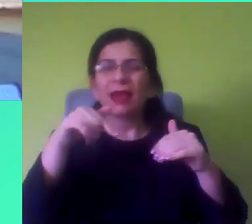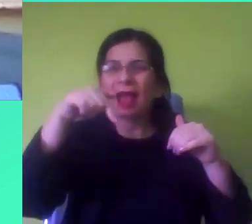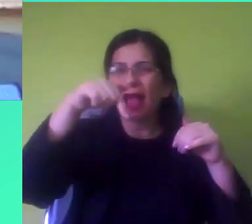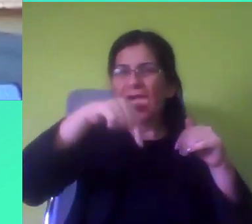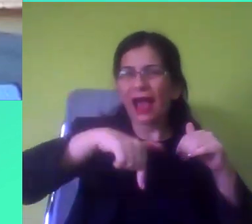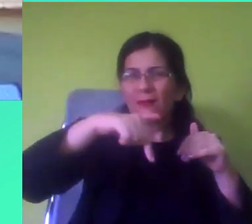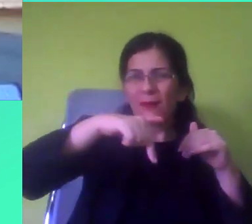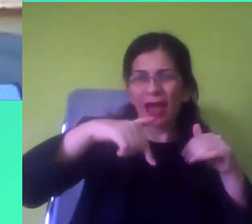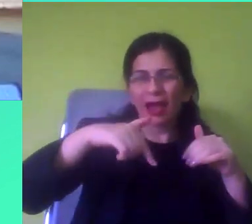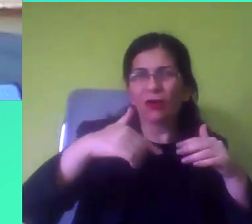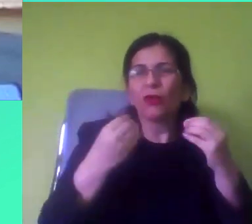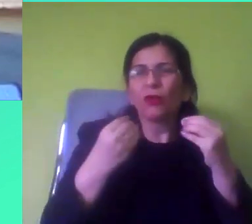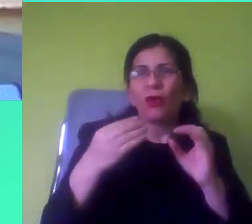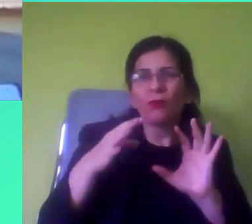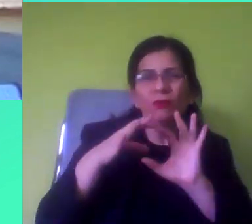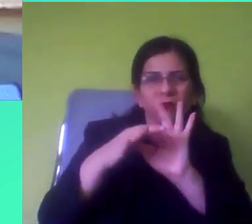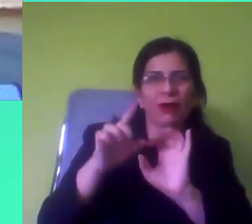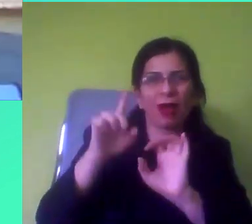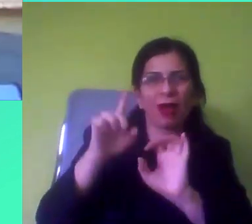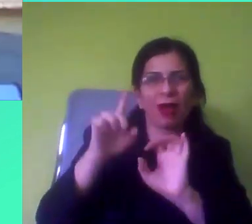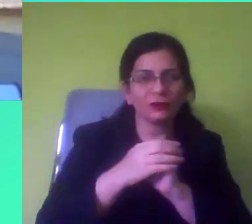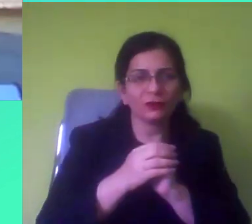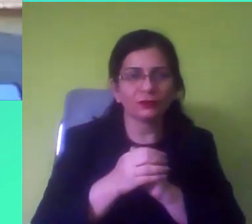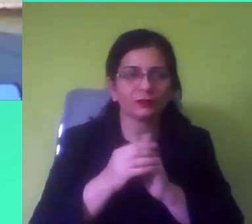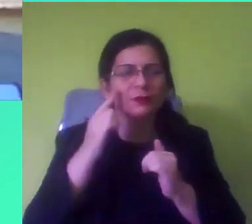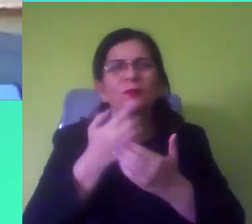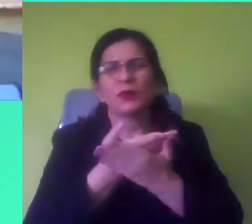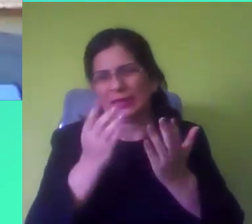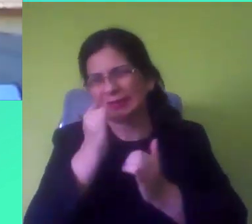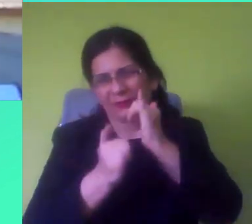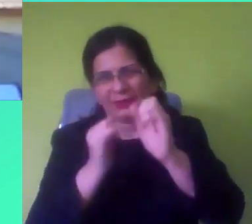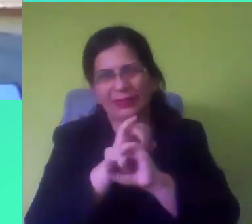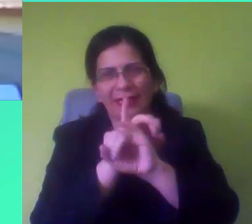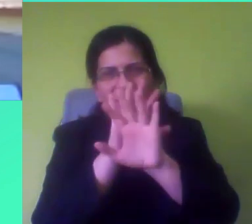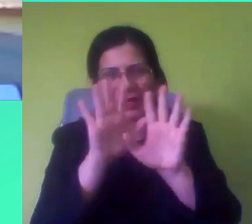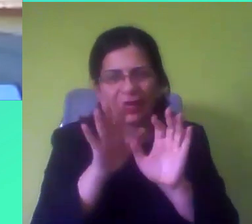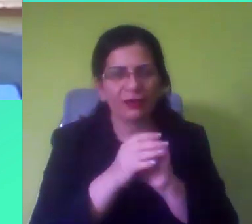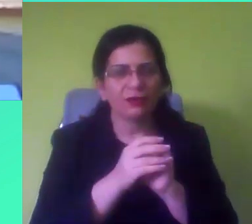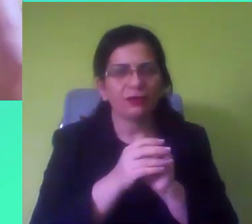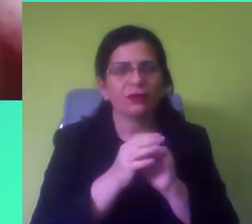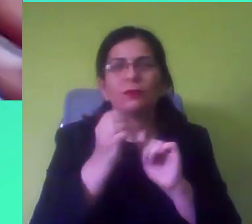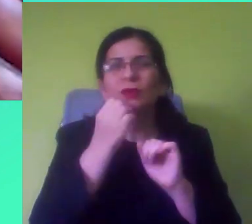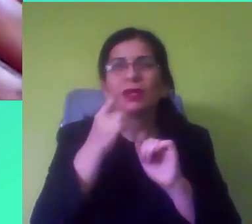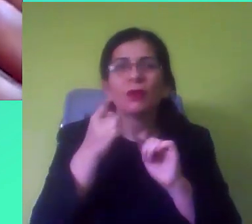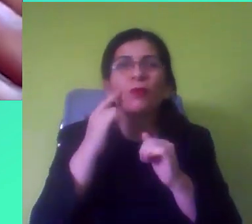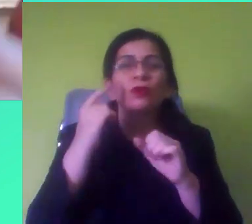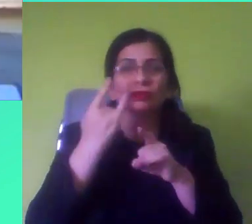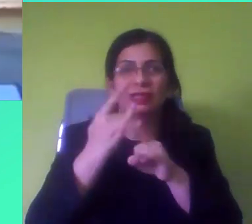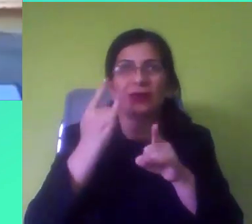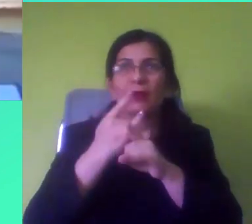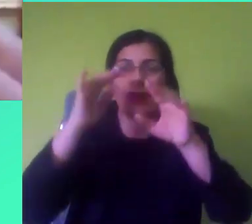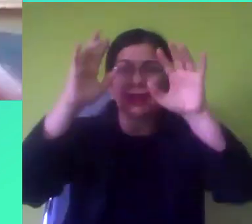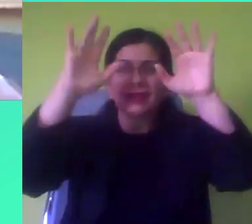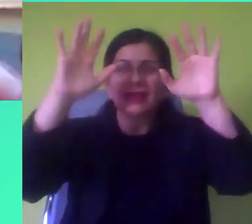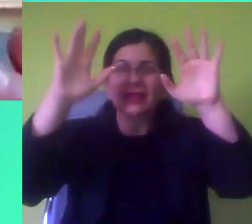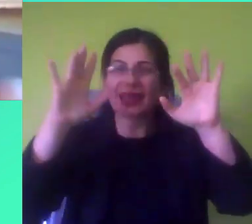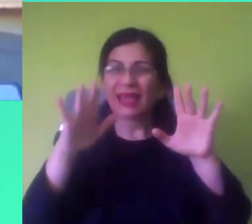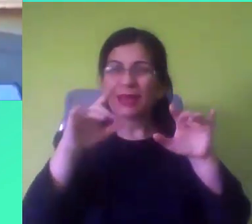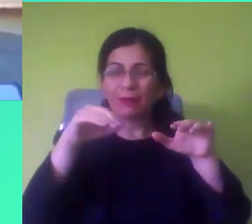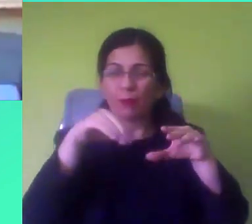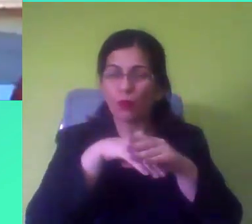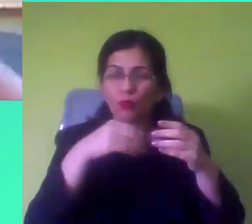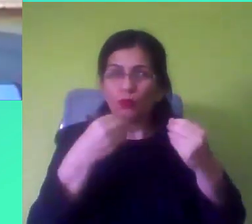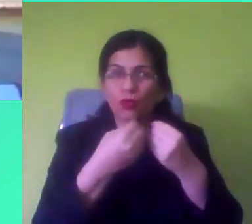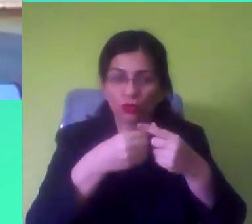temperaturas tan bajas para mantener una gran cantidad de nieve. ¿Qué significa esto? Si tenemos una gran acumulación de nieve, por más que haya mucho